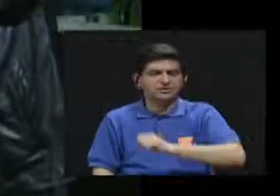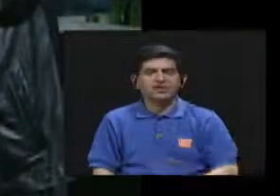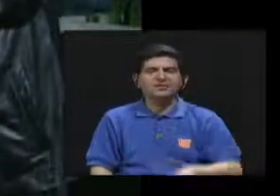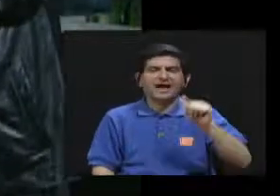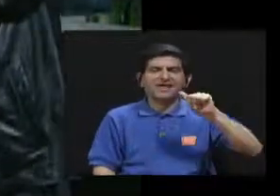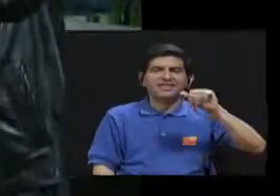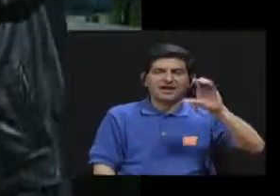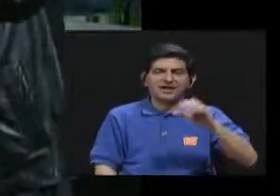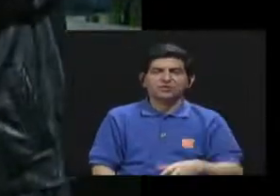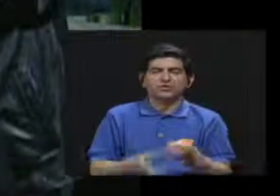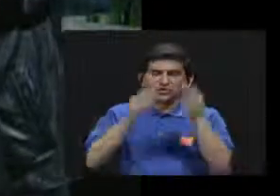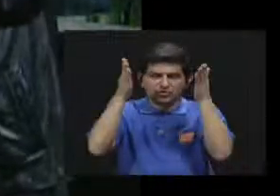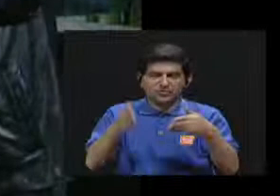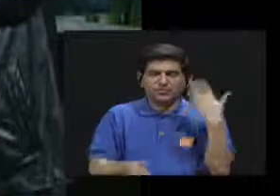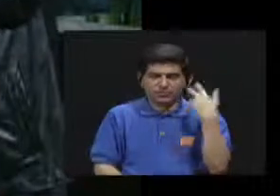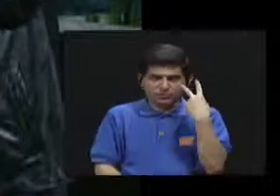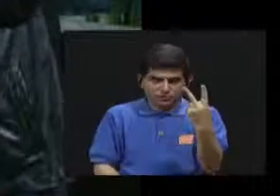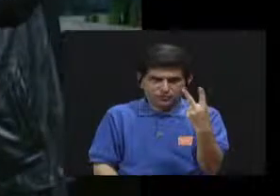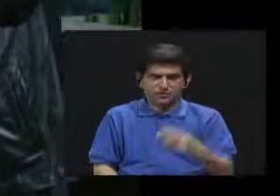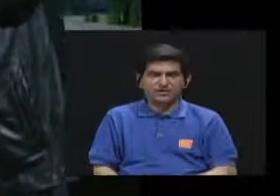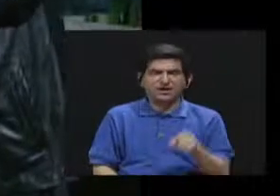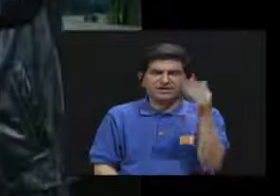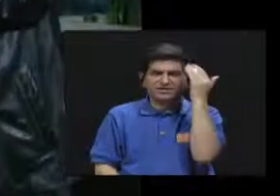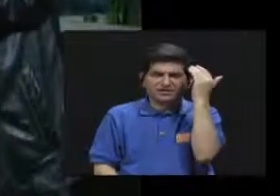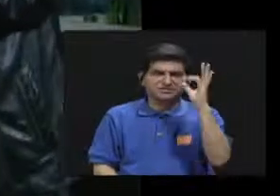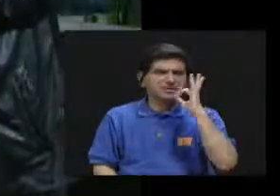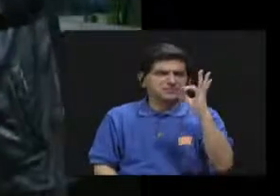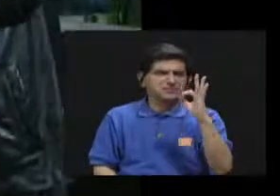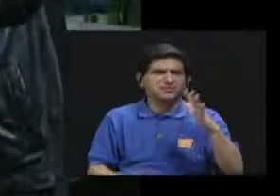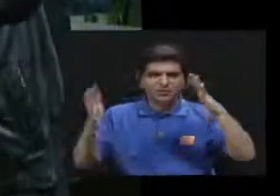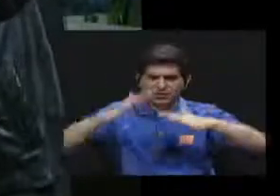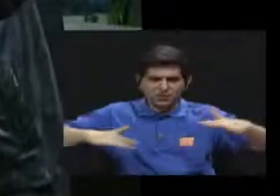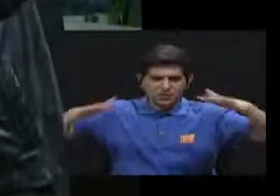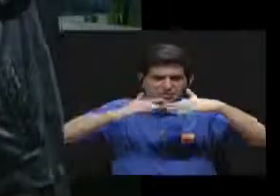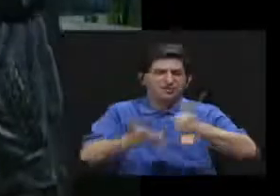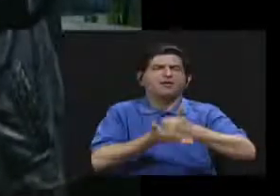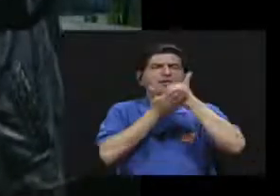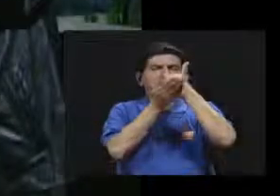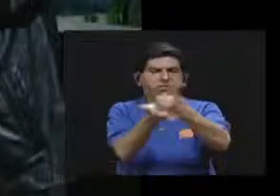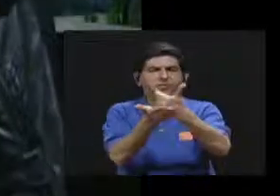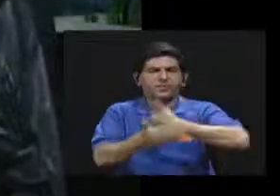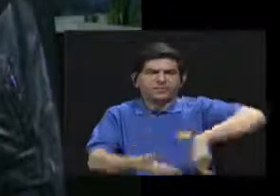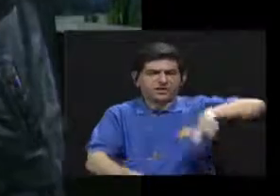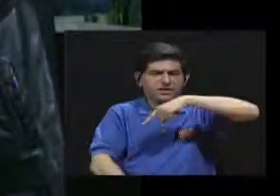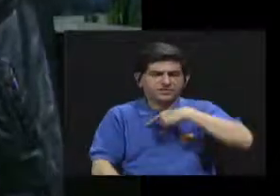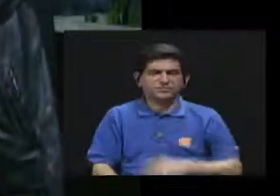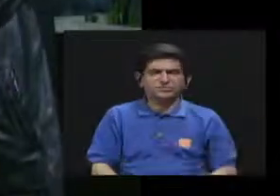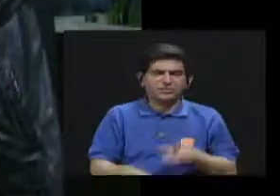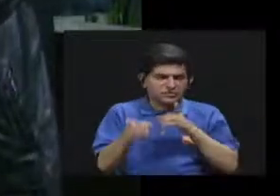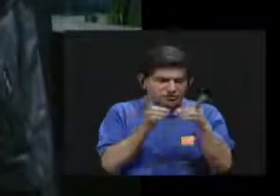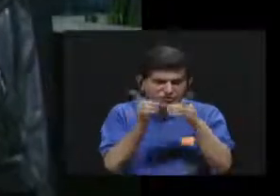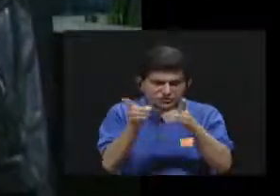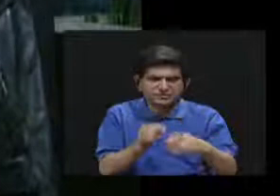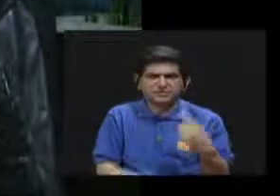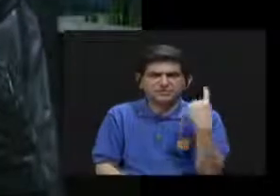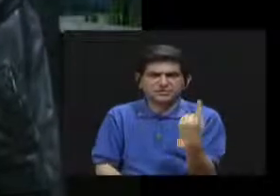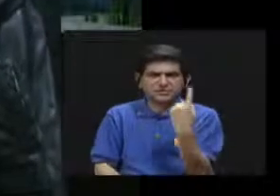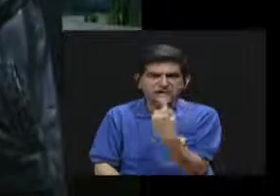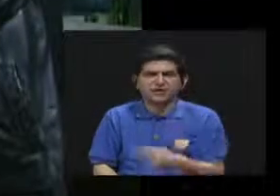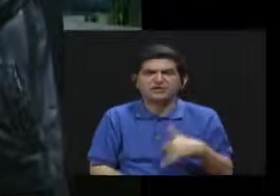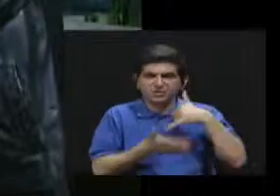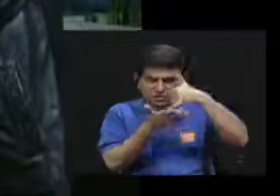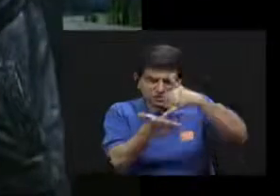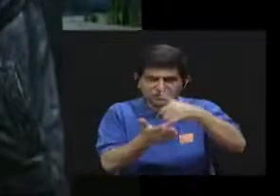productora audiovisual y conoce a fondo este medio y nos ayudó muchísimo en la descripción de cada una de las premiaciones. Y bueno, ya